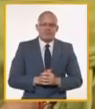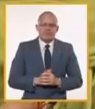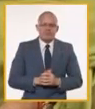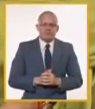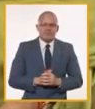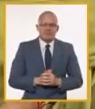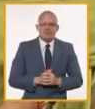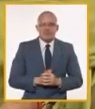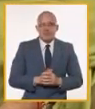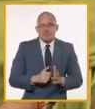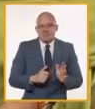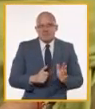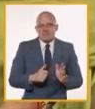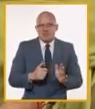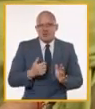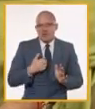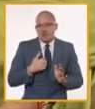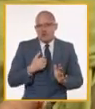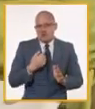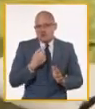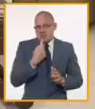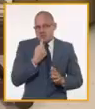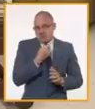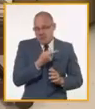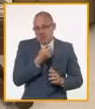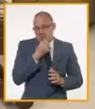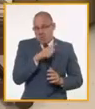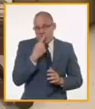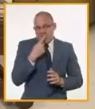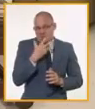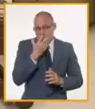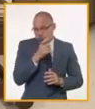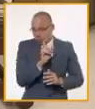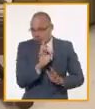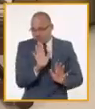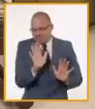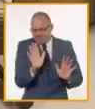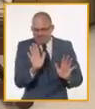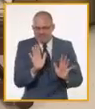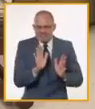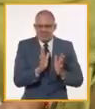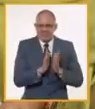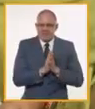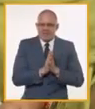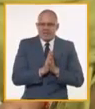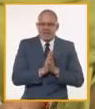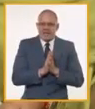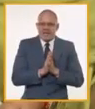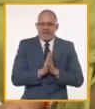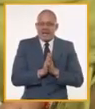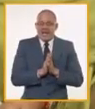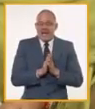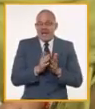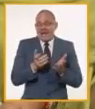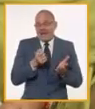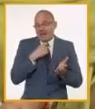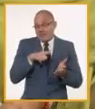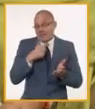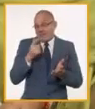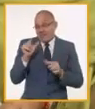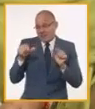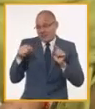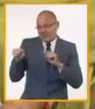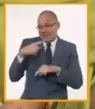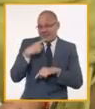A lo mejor no le gusta lo que le voy a decir. A ver. Pero hasta en la entrevista de Ubieta se dice que le dicen el tacaño en el partido. Le